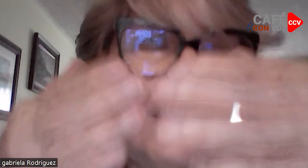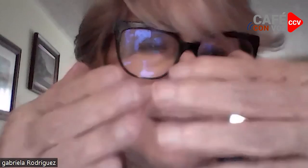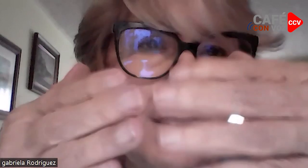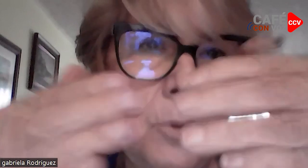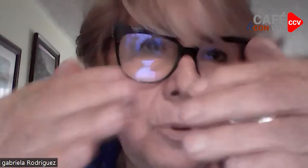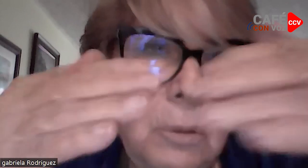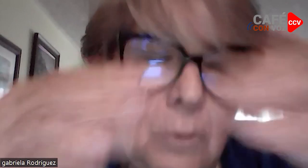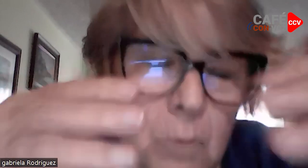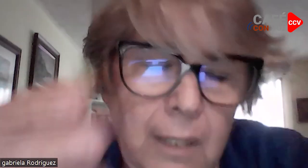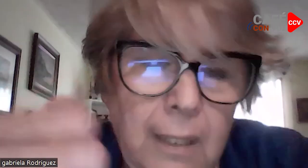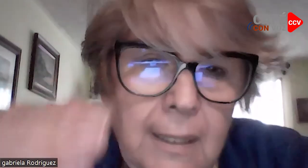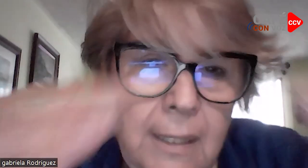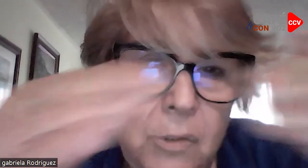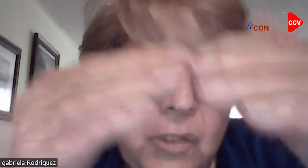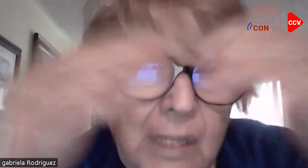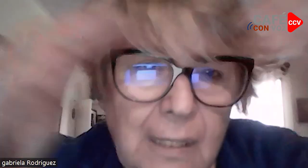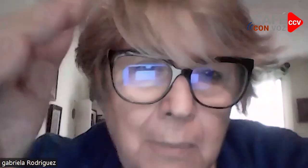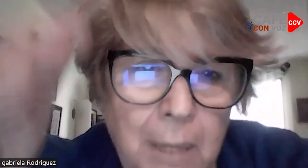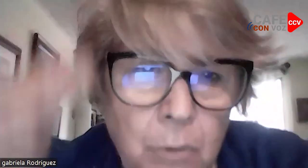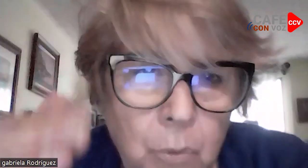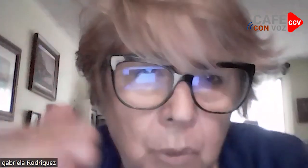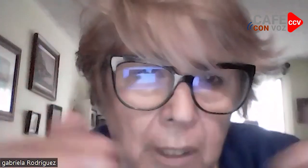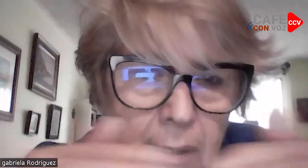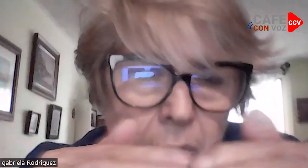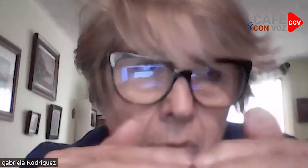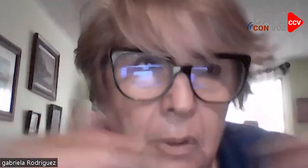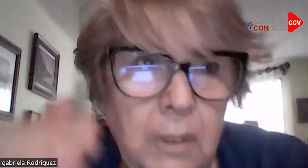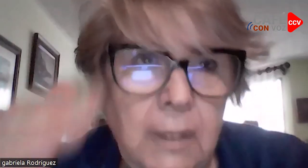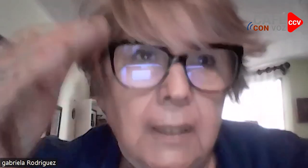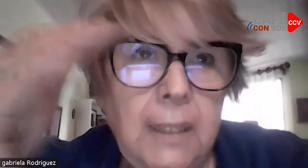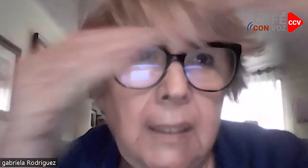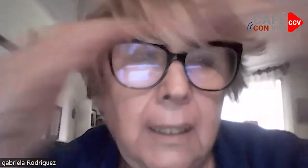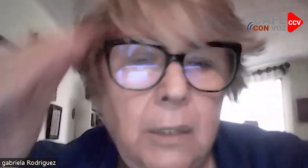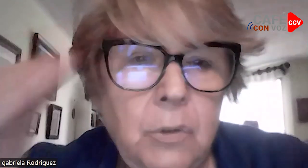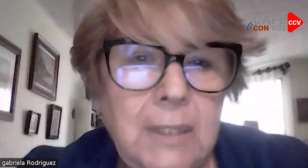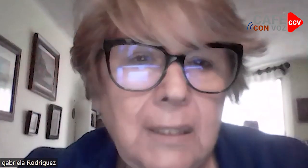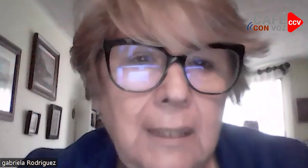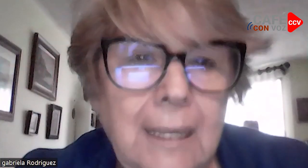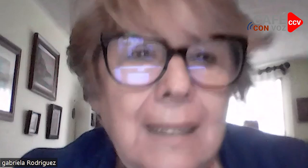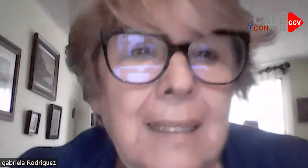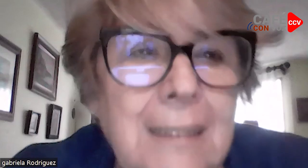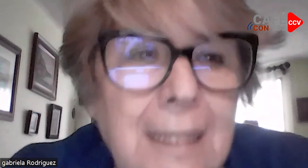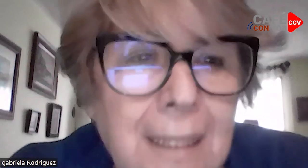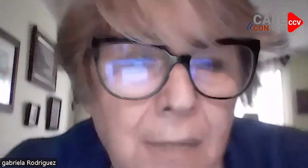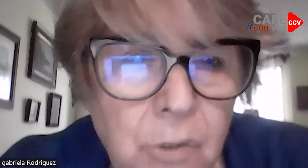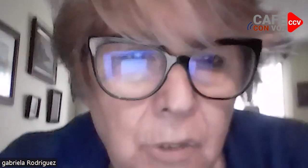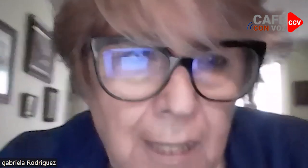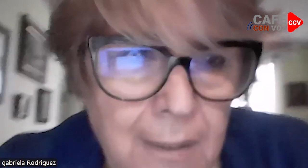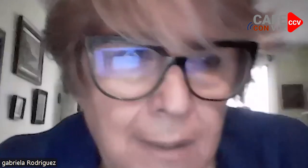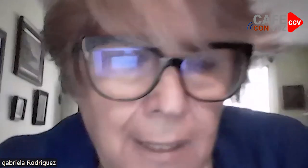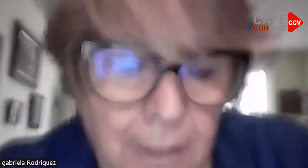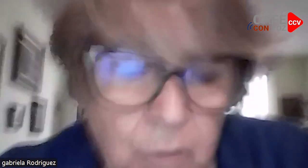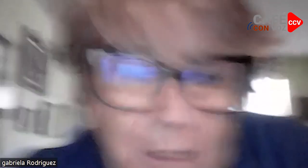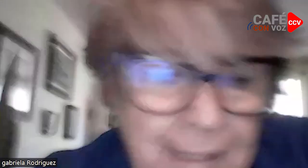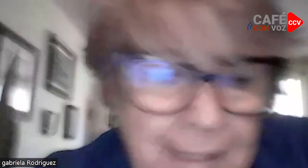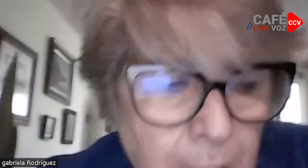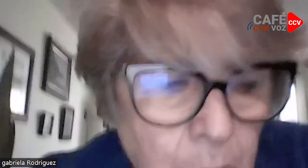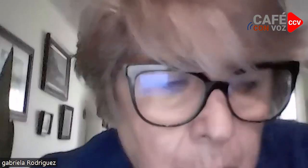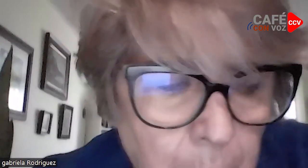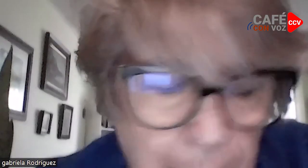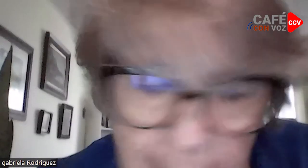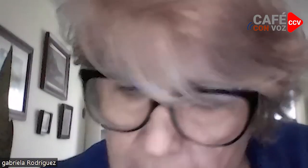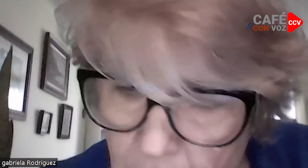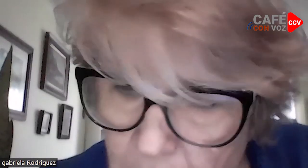otro lado insisto como le dije al inicio o sea en marco jurídico que tiene Costa Rica internacional donde